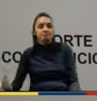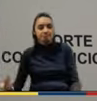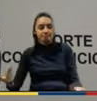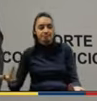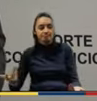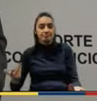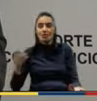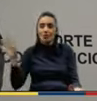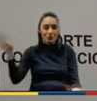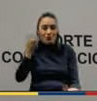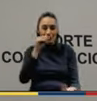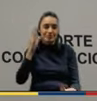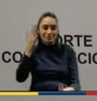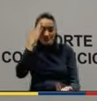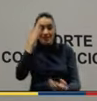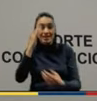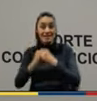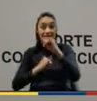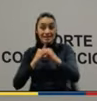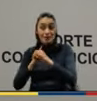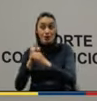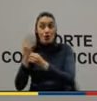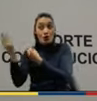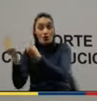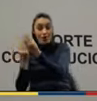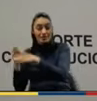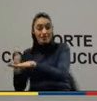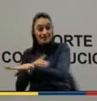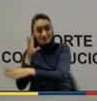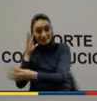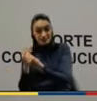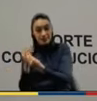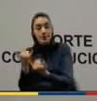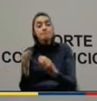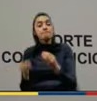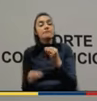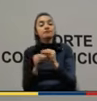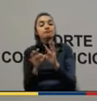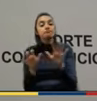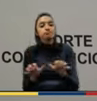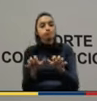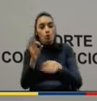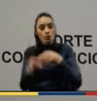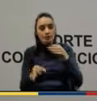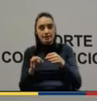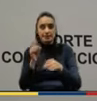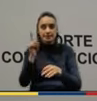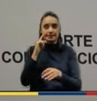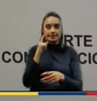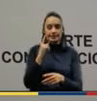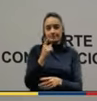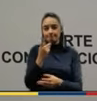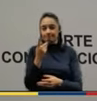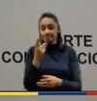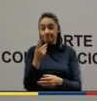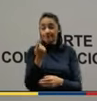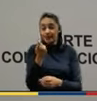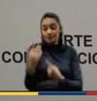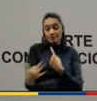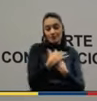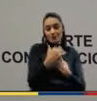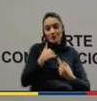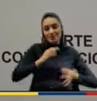los órganos creados en el marco de Escazú, incrementando el activismo judicial en contextos de inseguridad jurídica y fragilidad institucional.